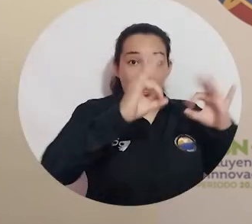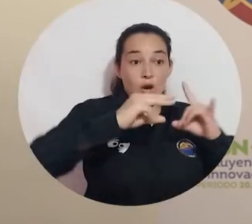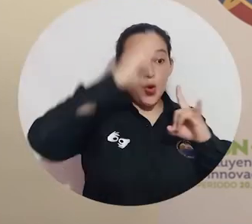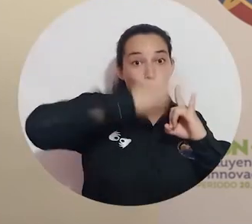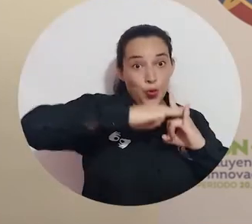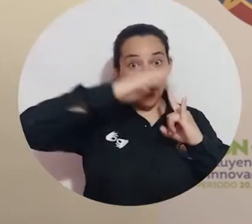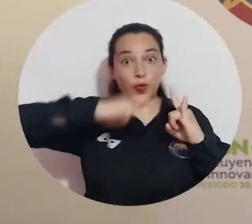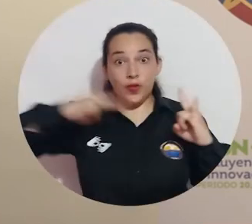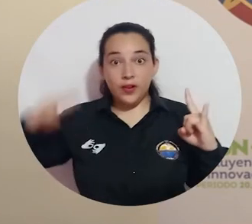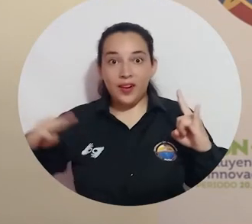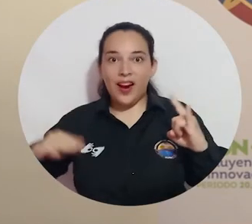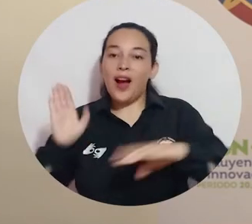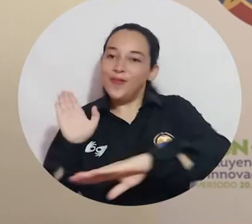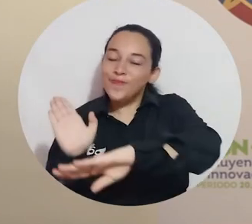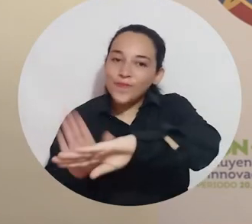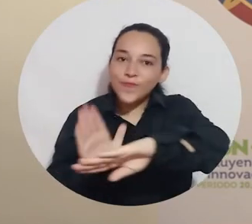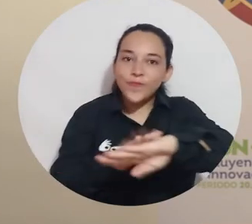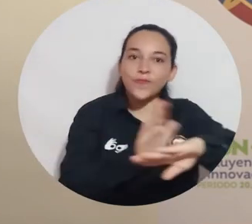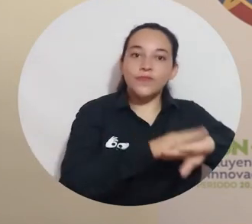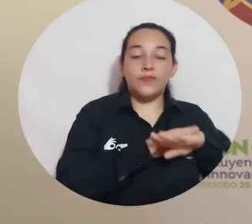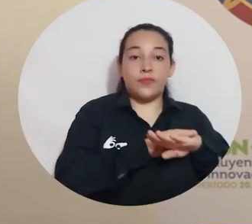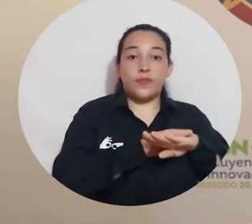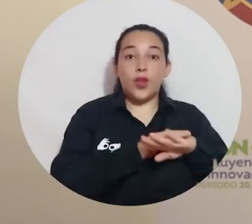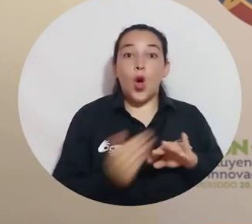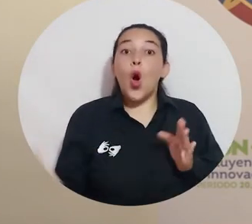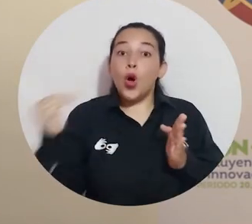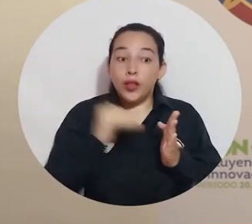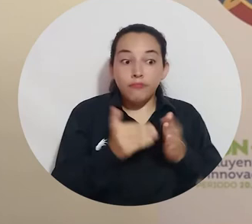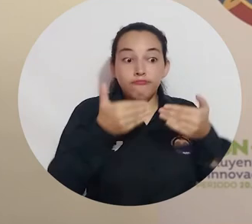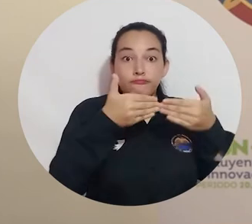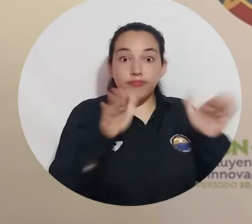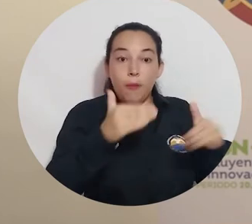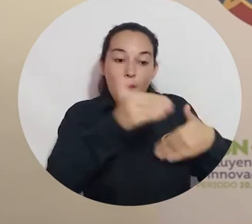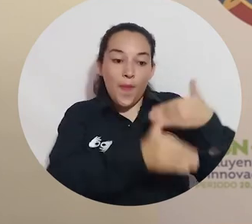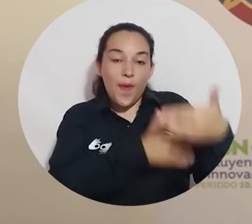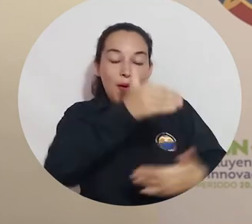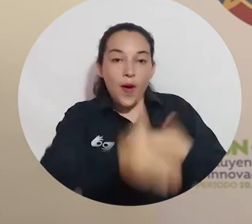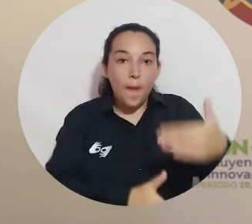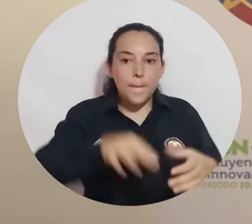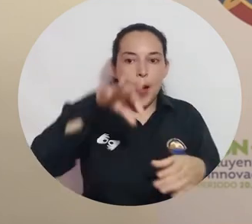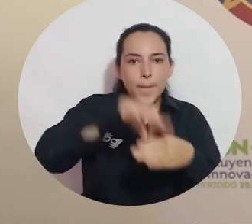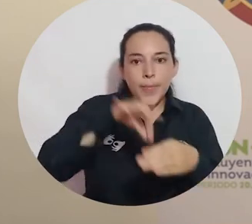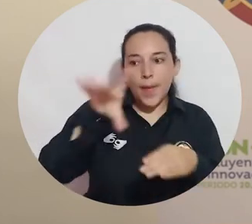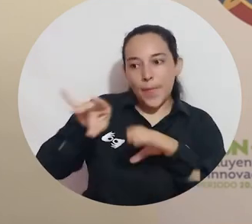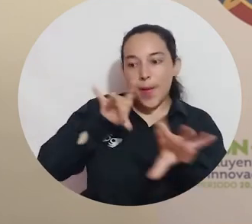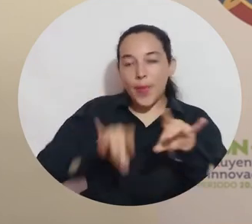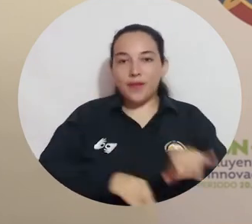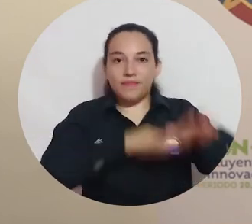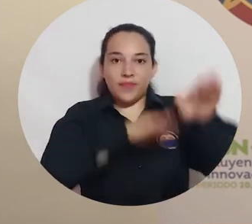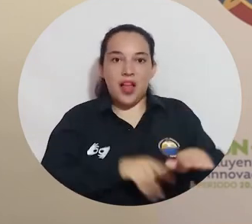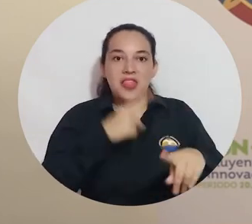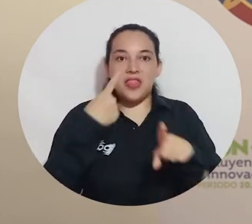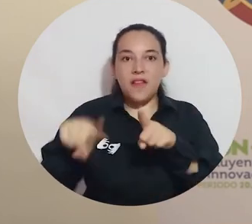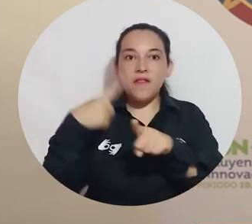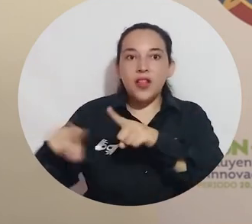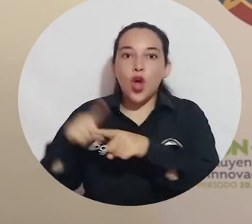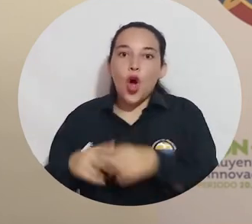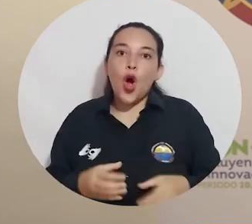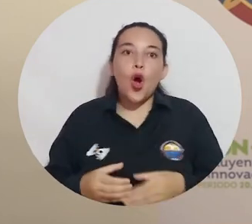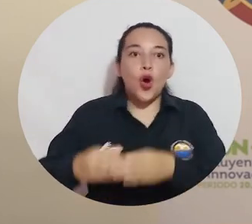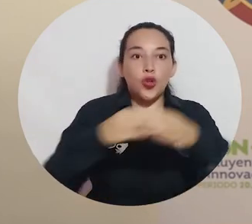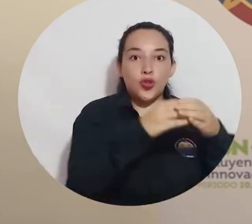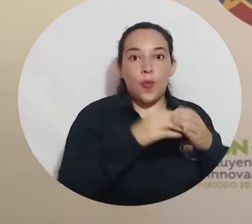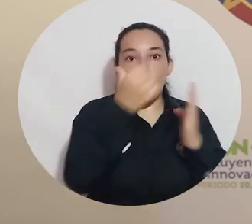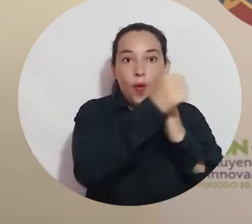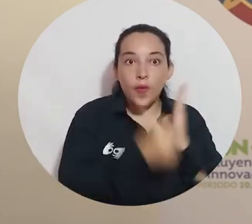El Comité de Garantías de la Universidad del Magdalena se permite informar que ha reanudado el proceso para elegir los representantes a